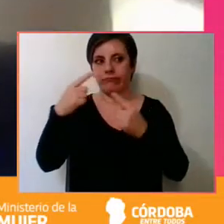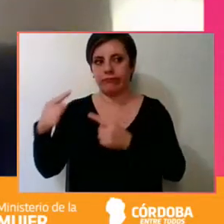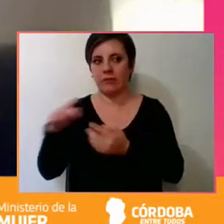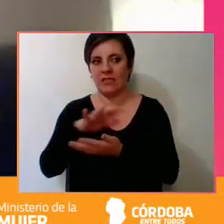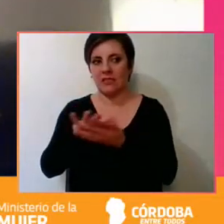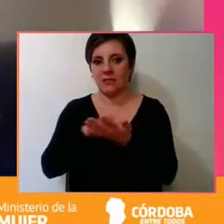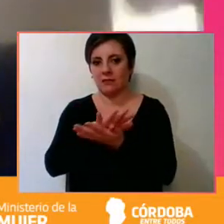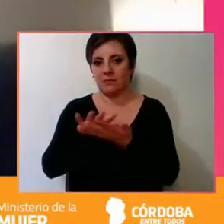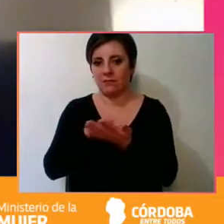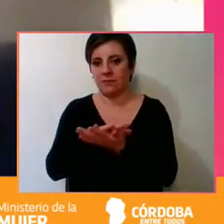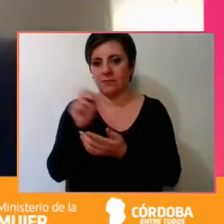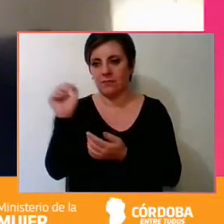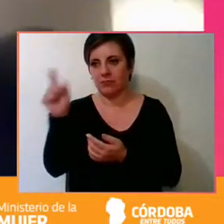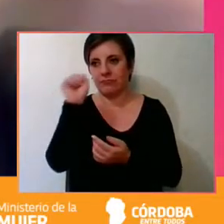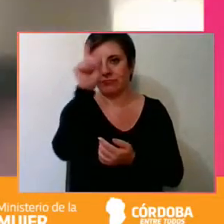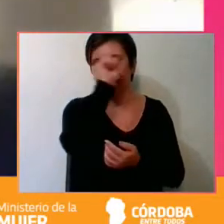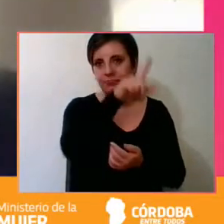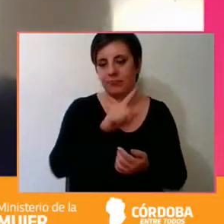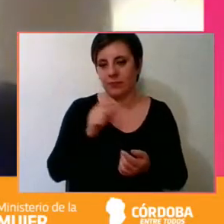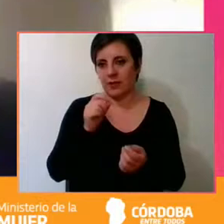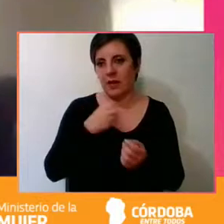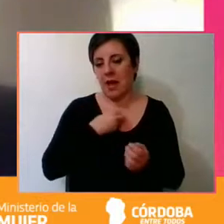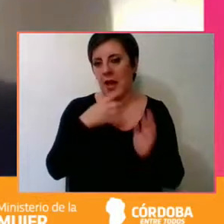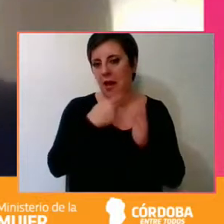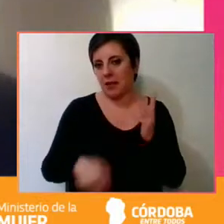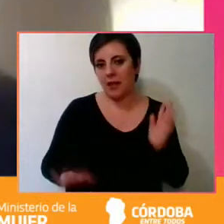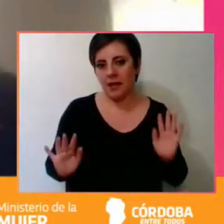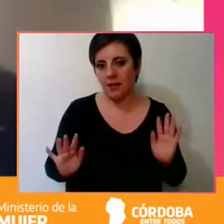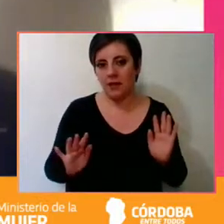con singularidades distintas. Y muchos territorios